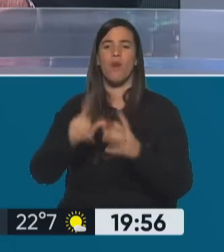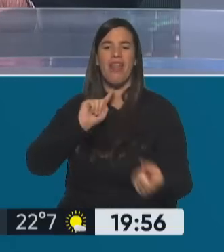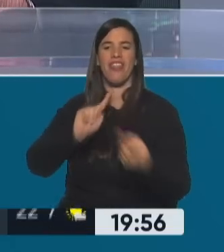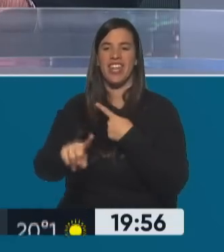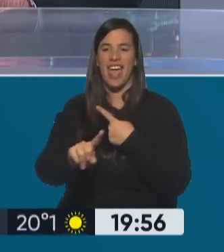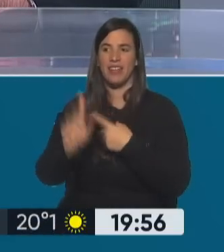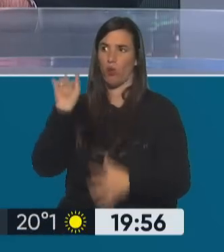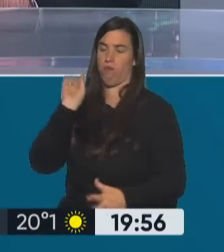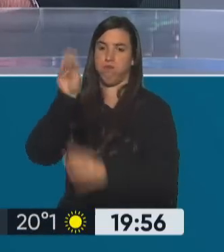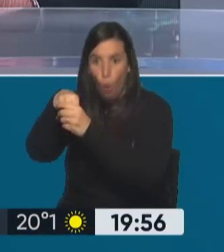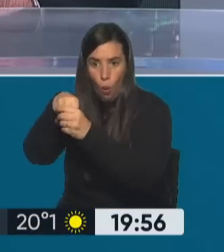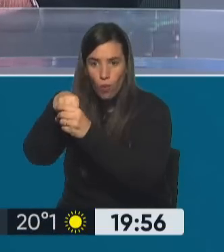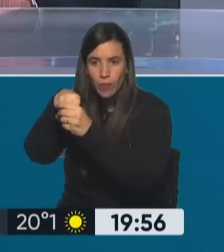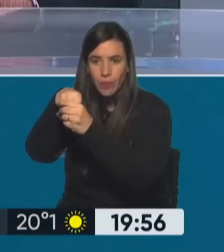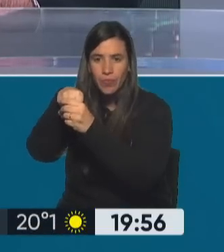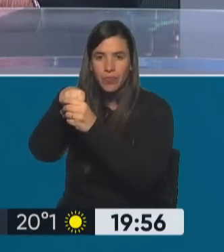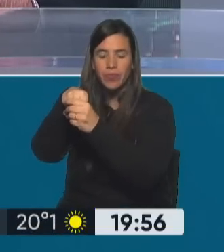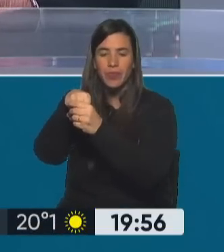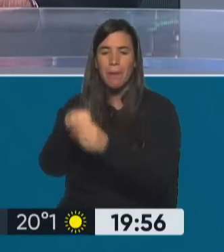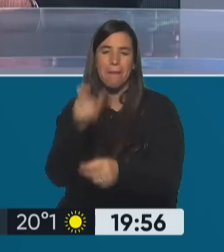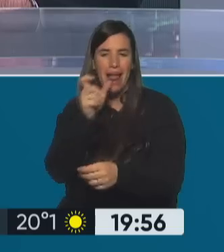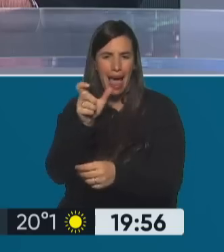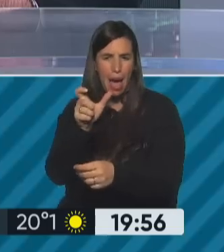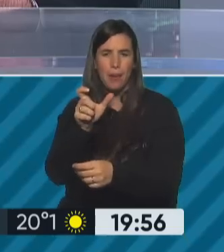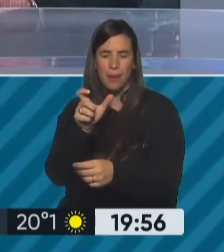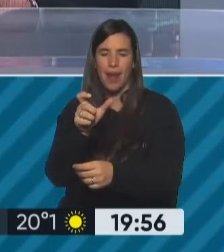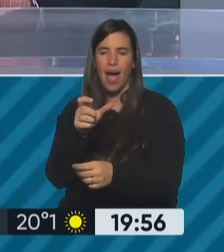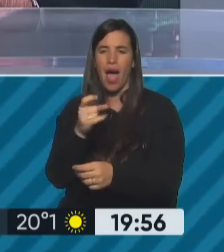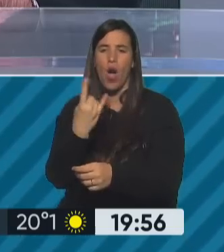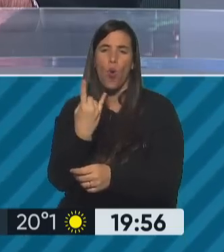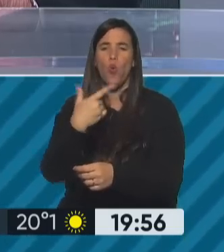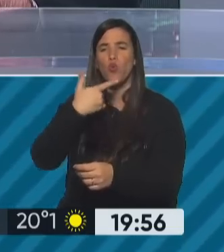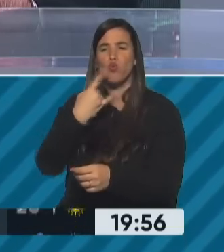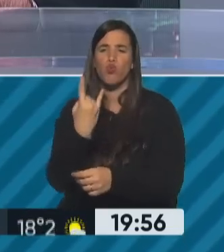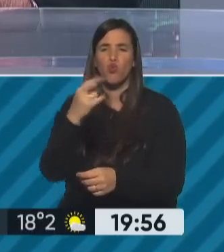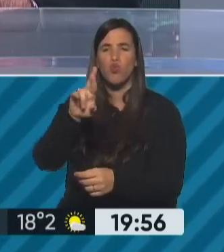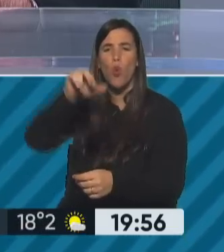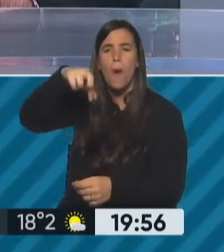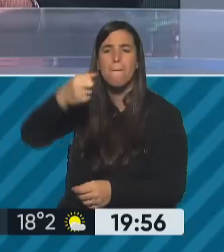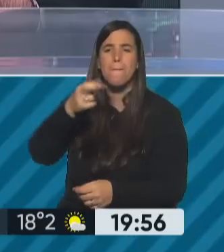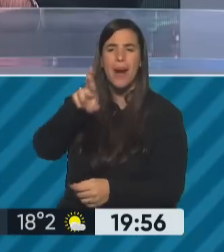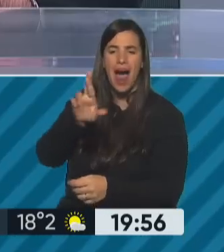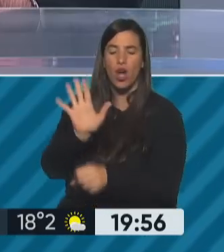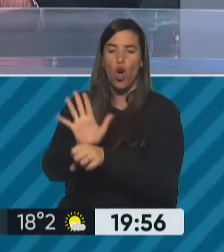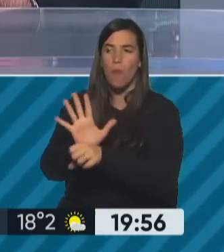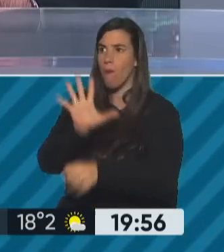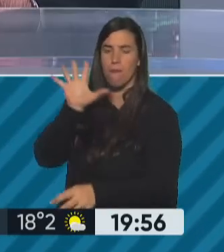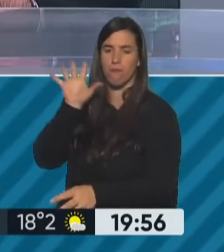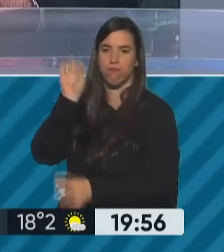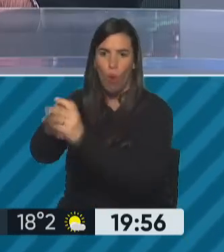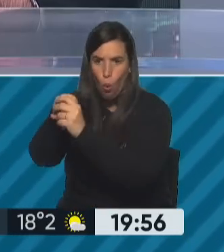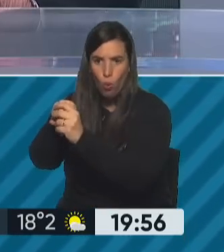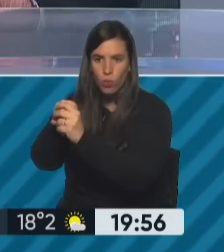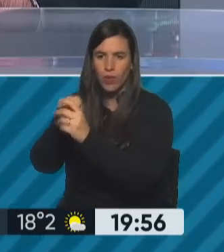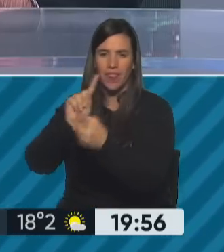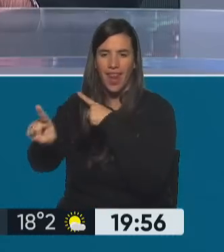la Corte Suprema... Usurpativa, ya nunca había escuchado esa palabra. Que hace la Corte Suprema lesiona, debieran saberlo bien, por lo